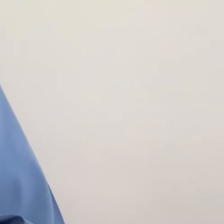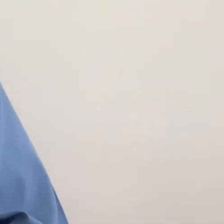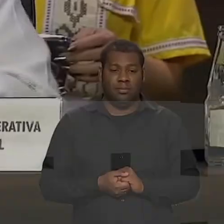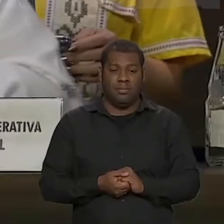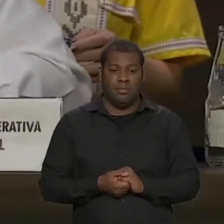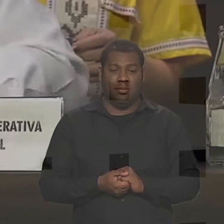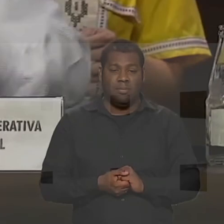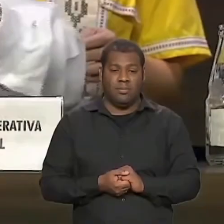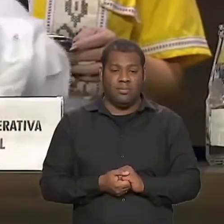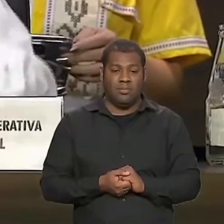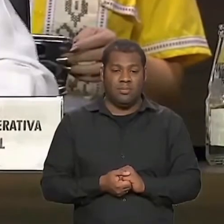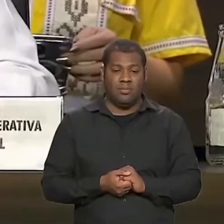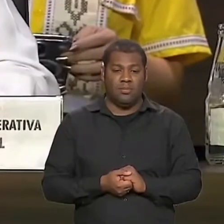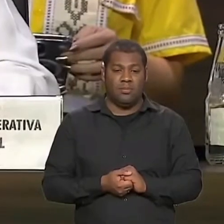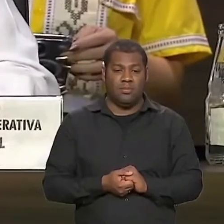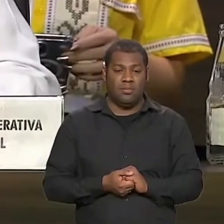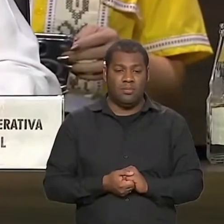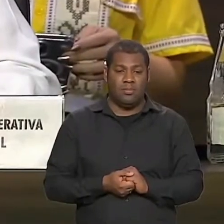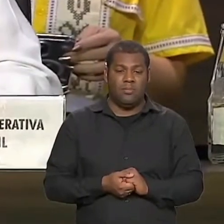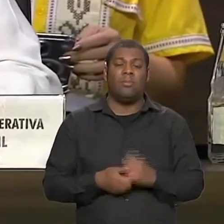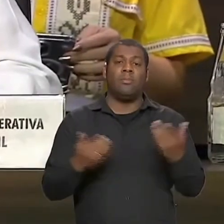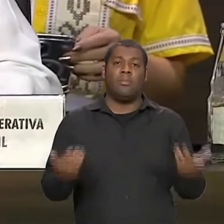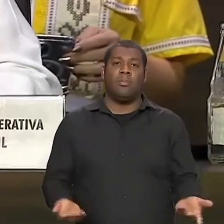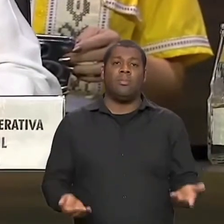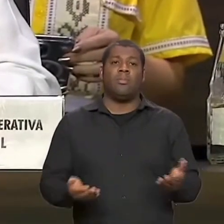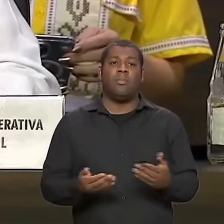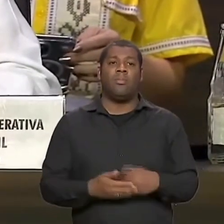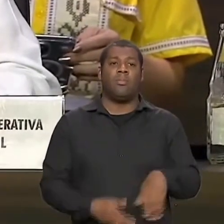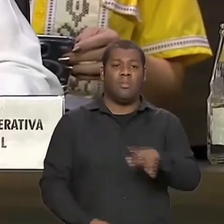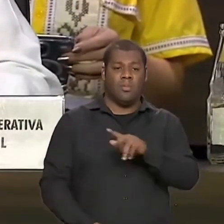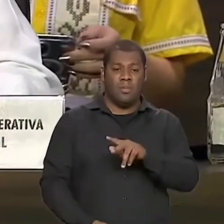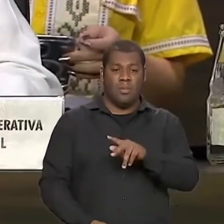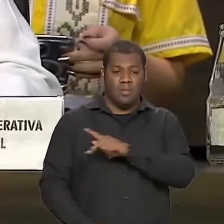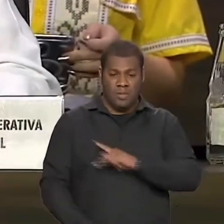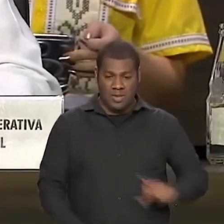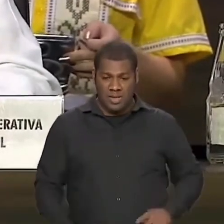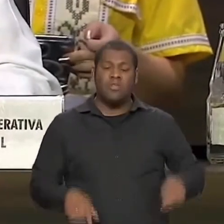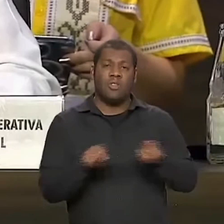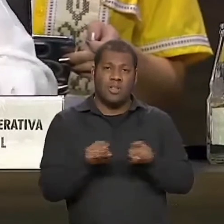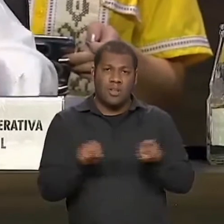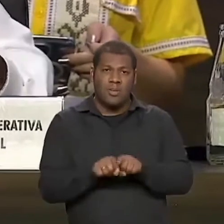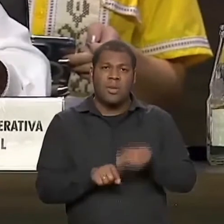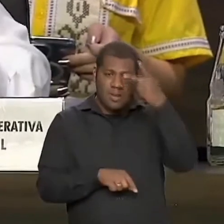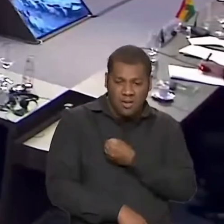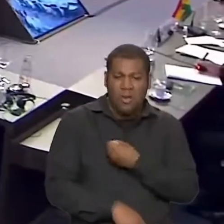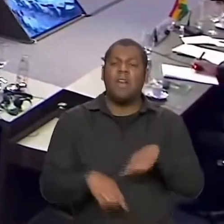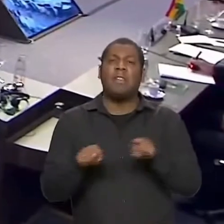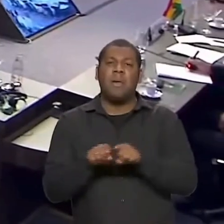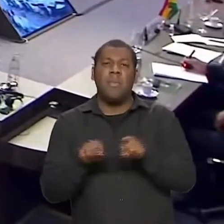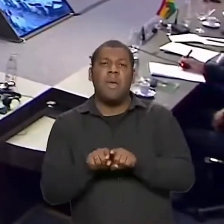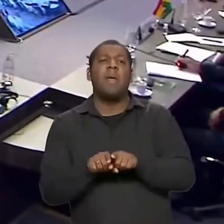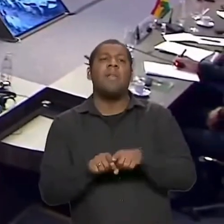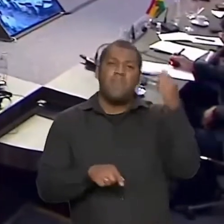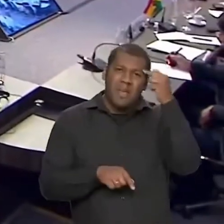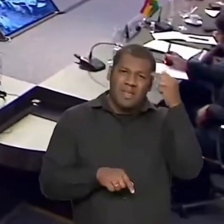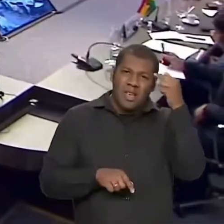región. Lula da Silva abrió la cumbre planteando el problema y los intereses en primer lugar de sus países. Pero hay que